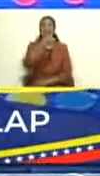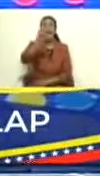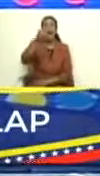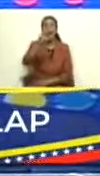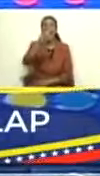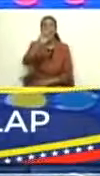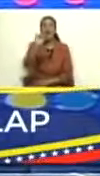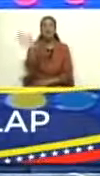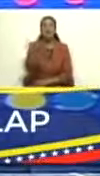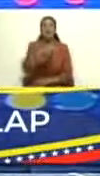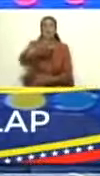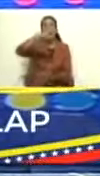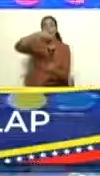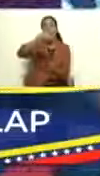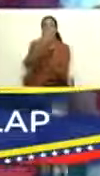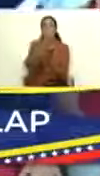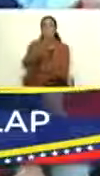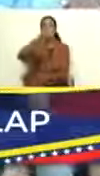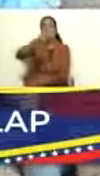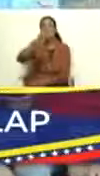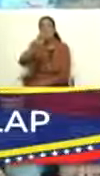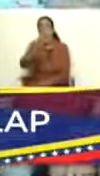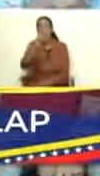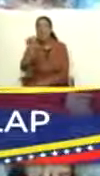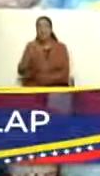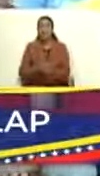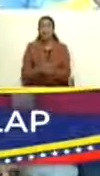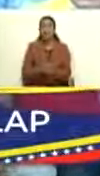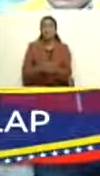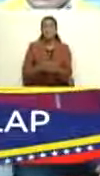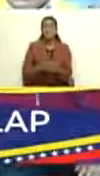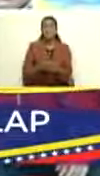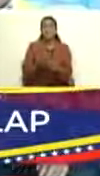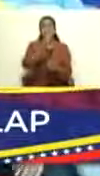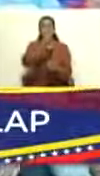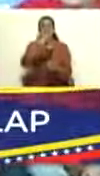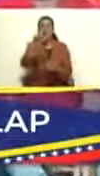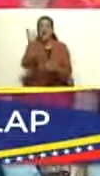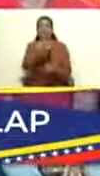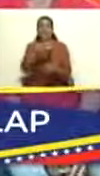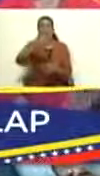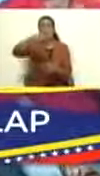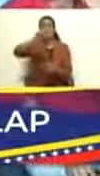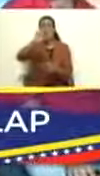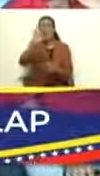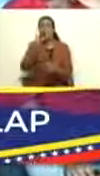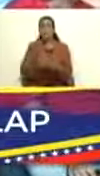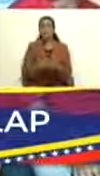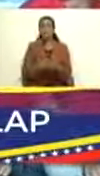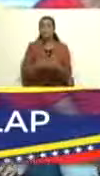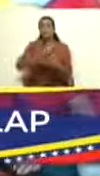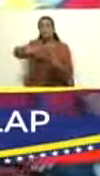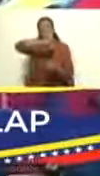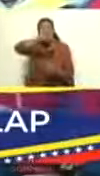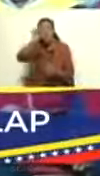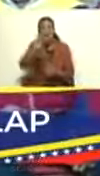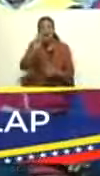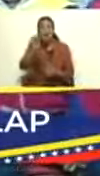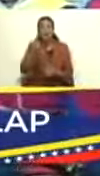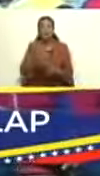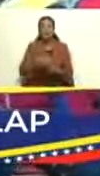Mercedes del Llano, Valle de la Pascua, Zaraza, Guayabal, San José de